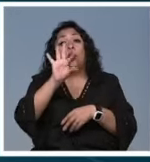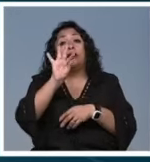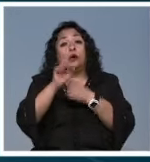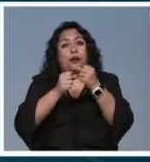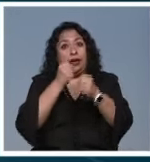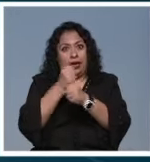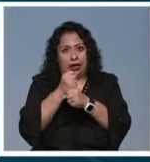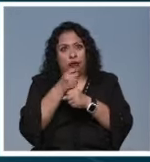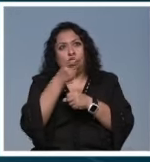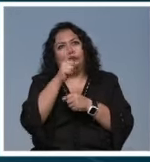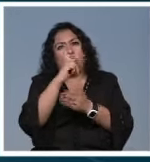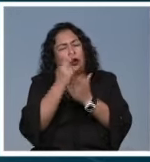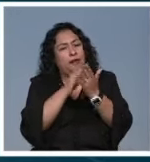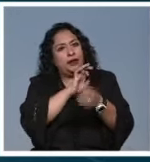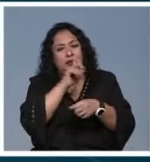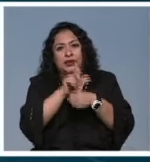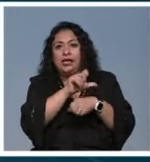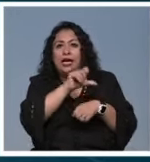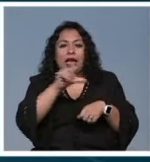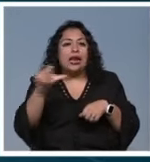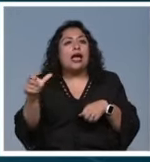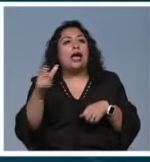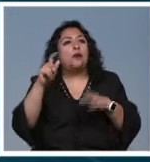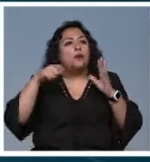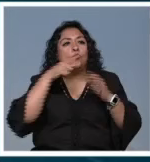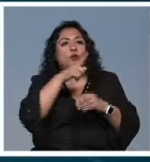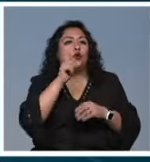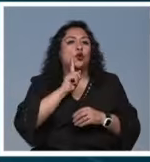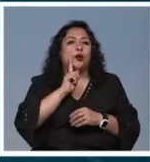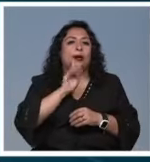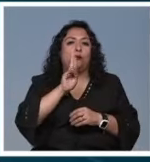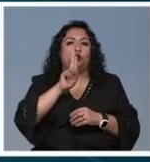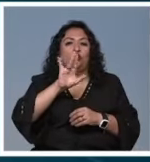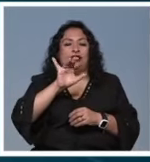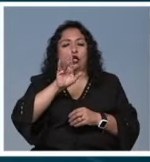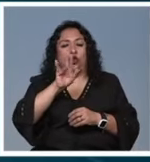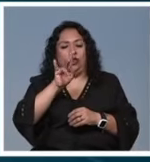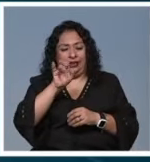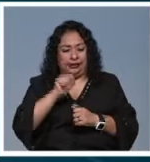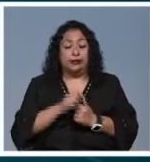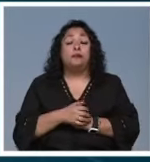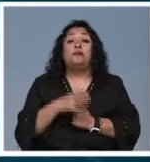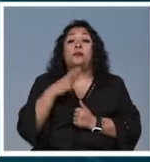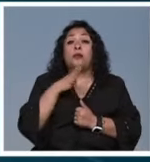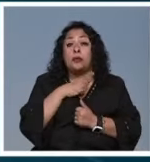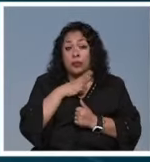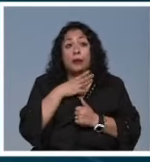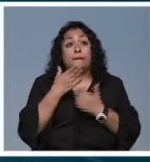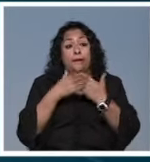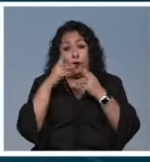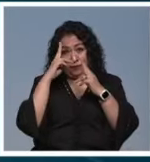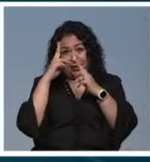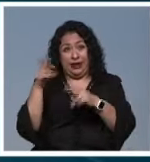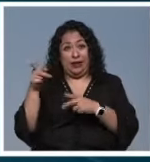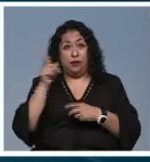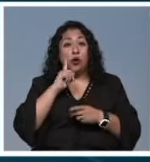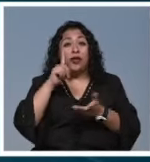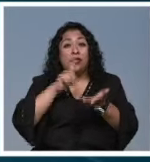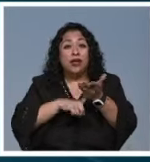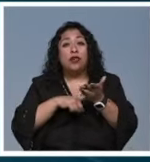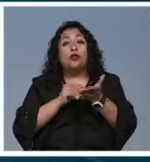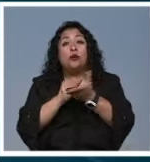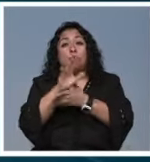una programación especial dedicada a la cineasta Busi Cortés. Haremos un homenaje a ella a través de la